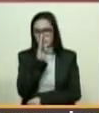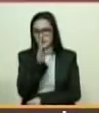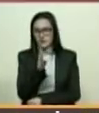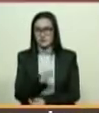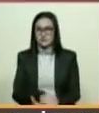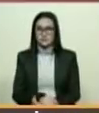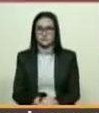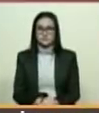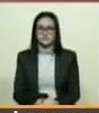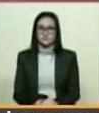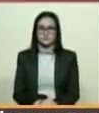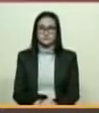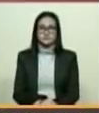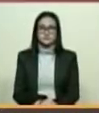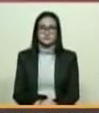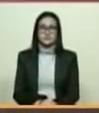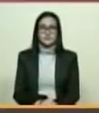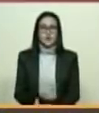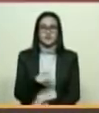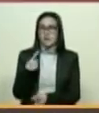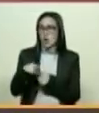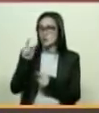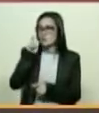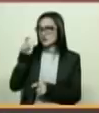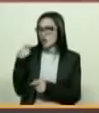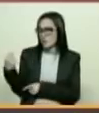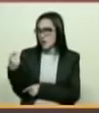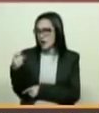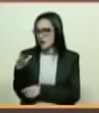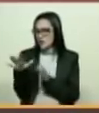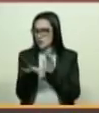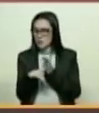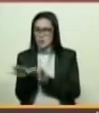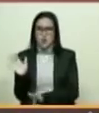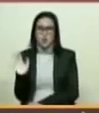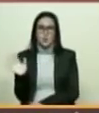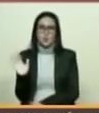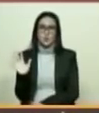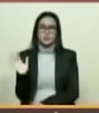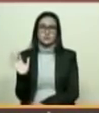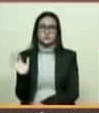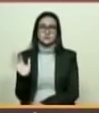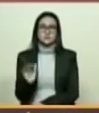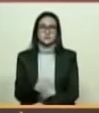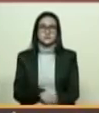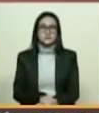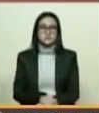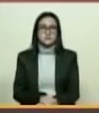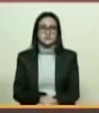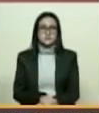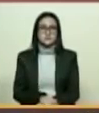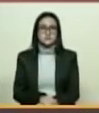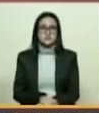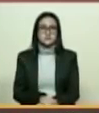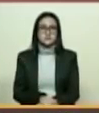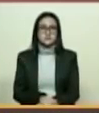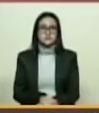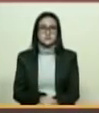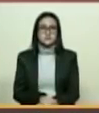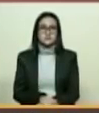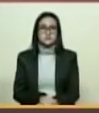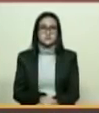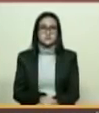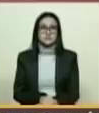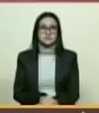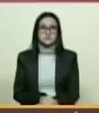directamente, sin intermediarias, sin intermediarios, sin gestores, sin guiseros, sin bachaqueros de las pensiones,